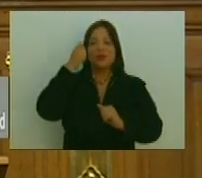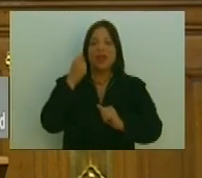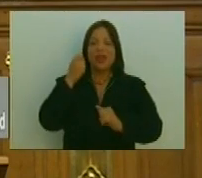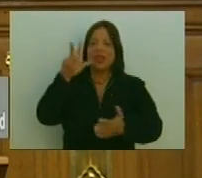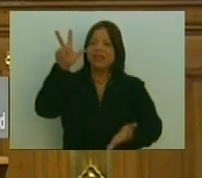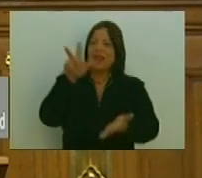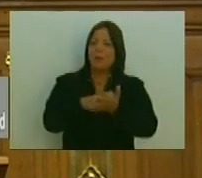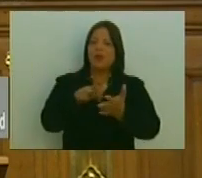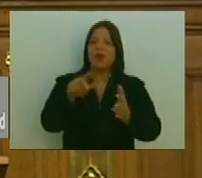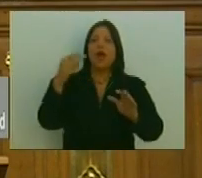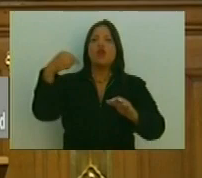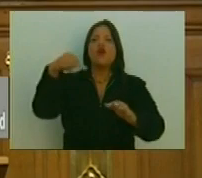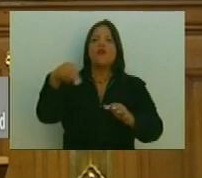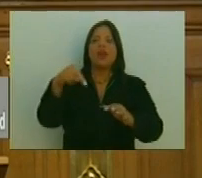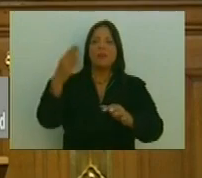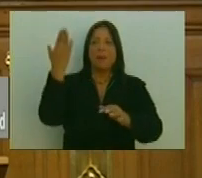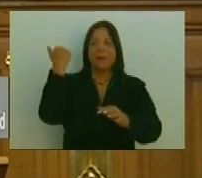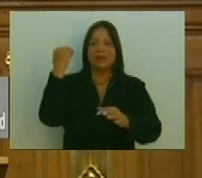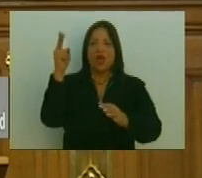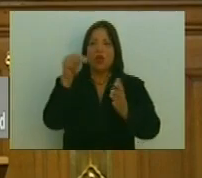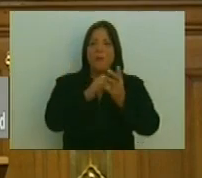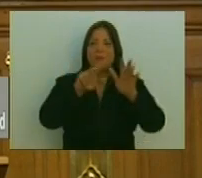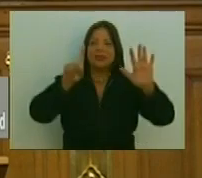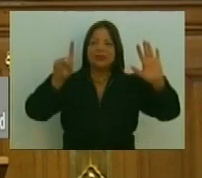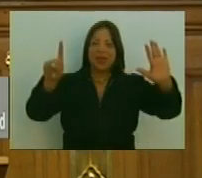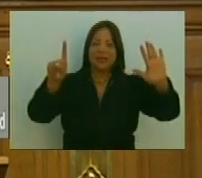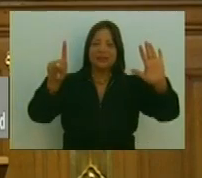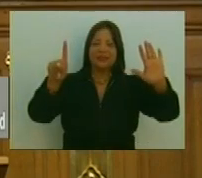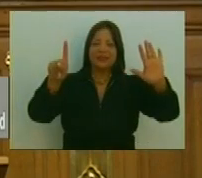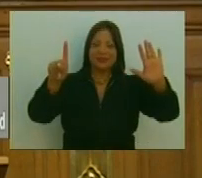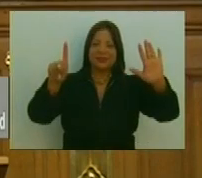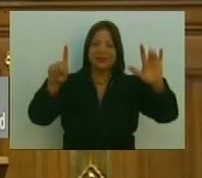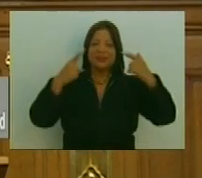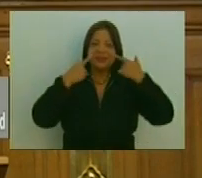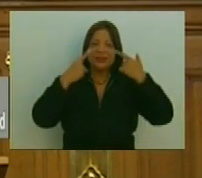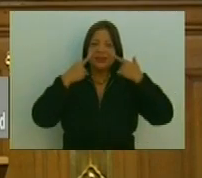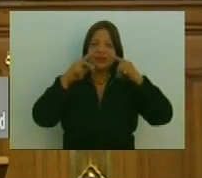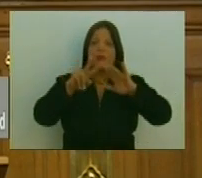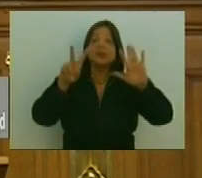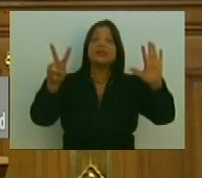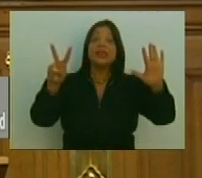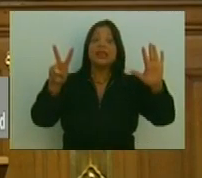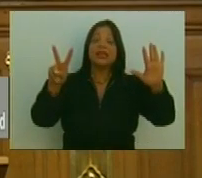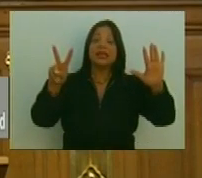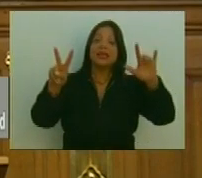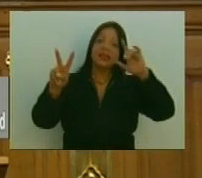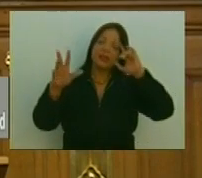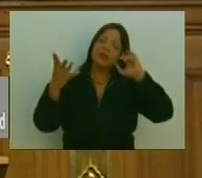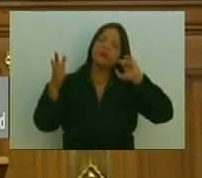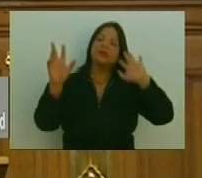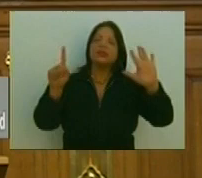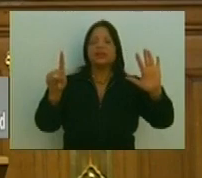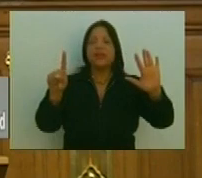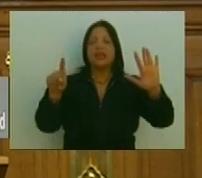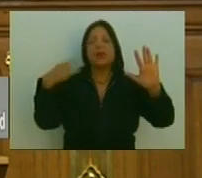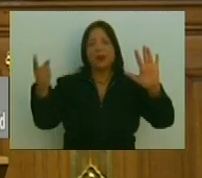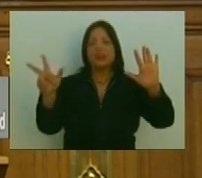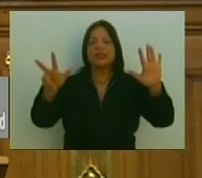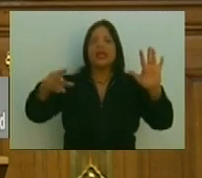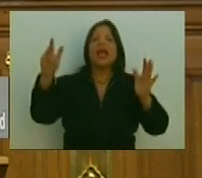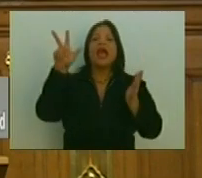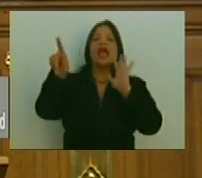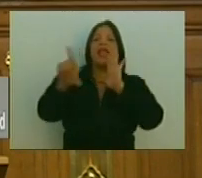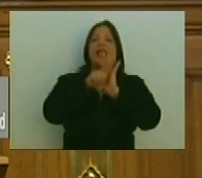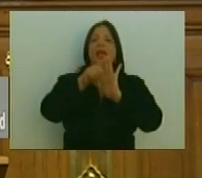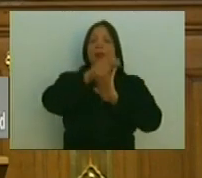aprueba en noviembre del 2006, si no me equivoco, noviembre del 2006 se aprueba la ley para las personas